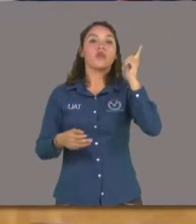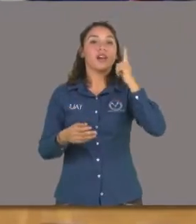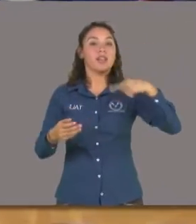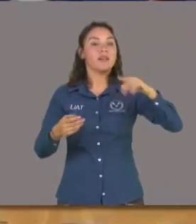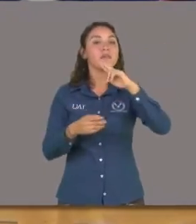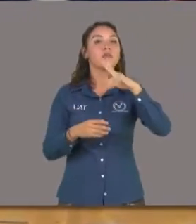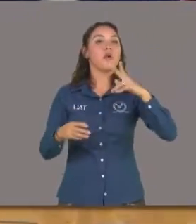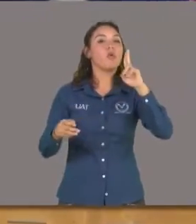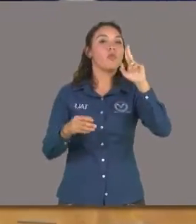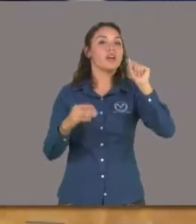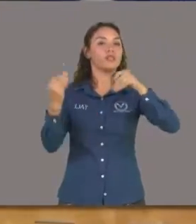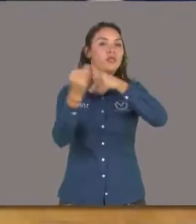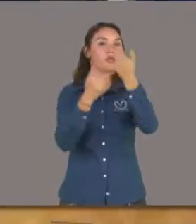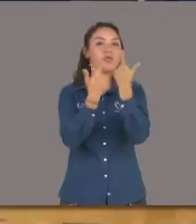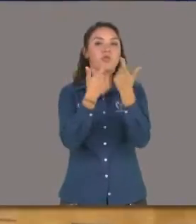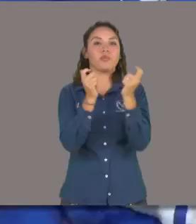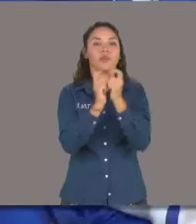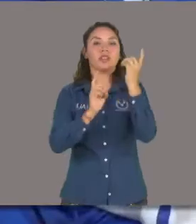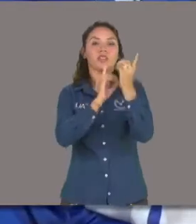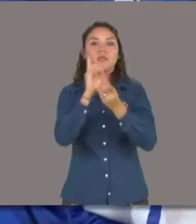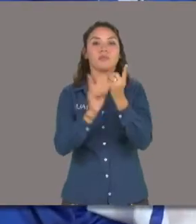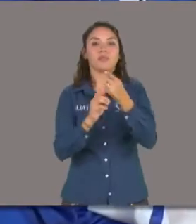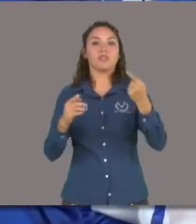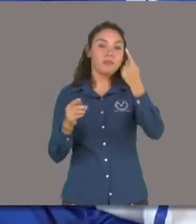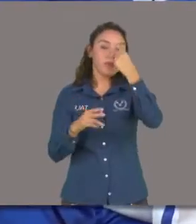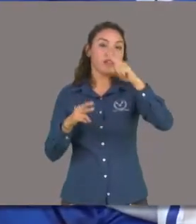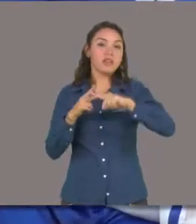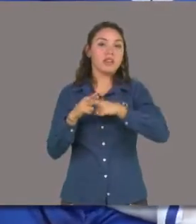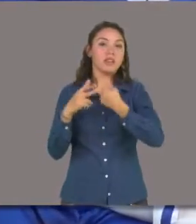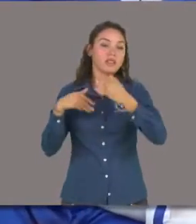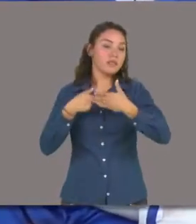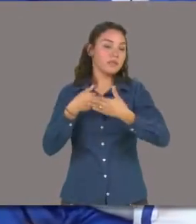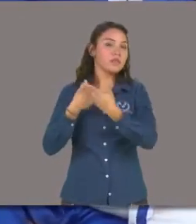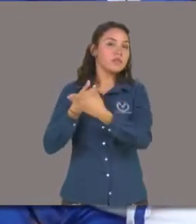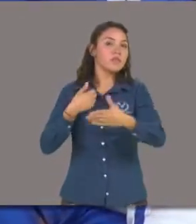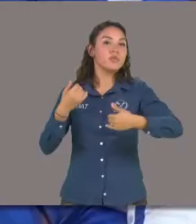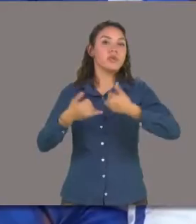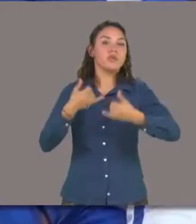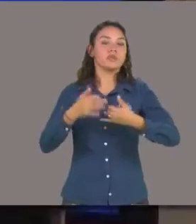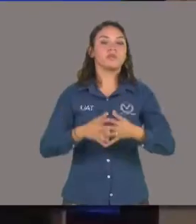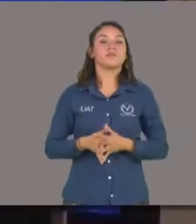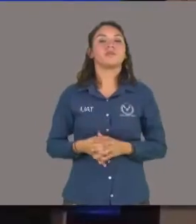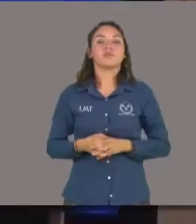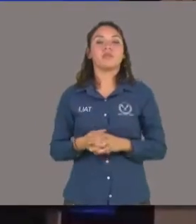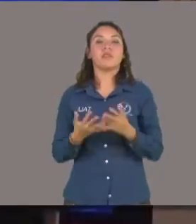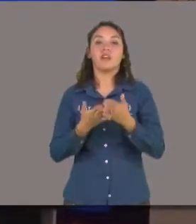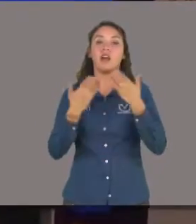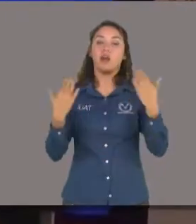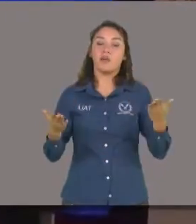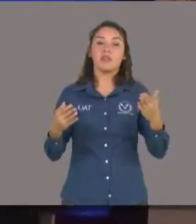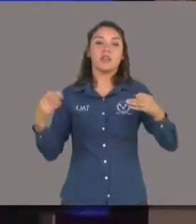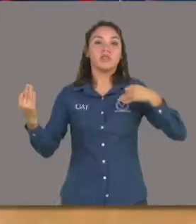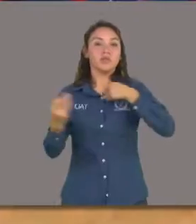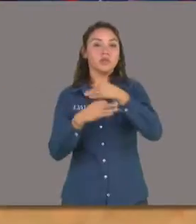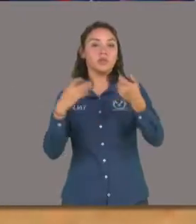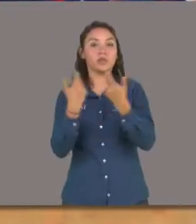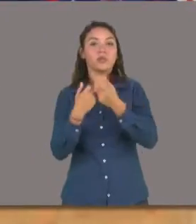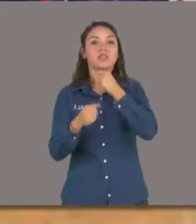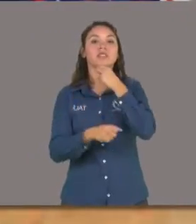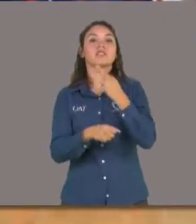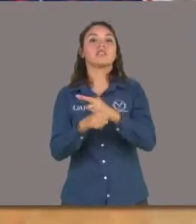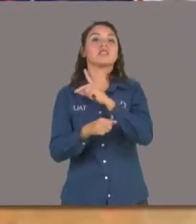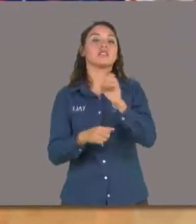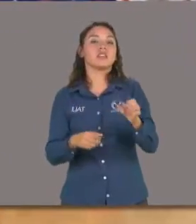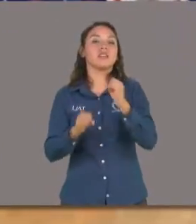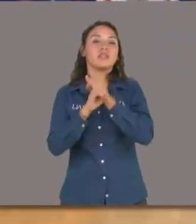Ahora viene el turno para los Juegos Interzonas 2018 en la UAD. En un evento con una excelente afluencia a lo mejor de lo mejor de la UAD, se reunieron el gimnasio